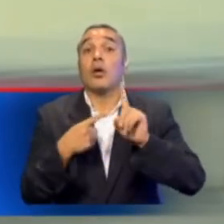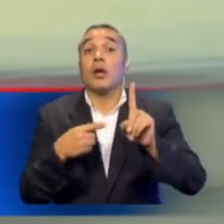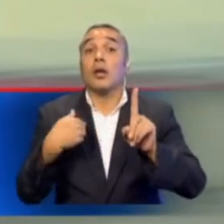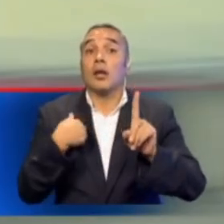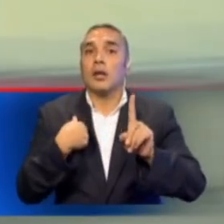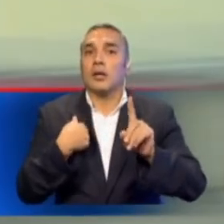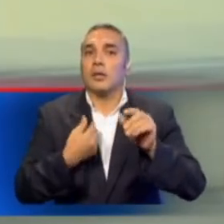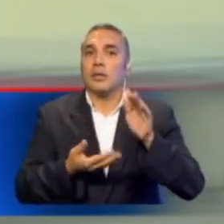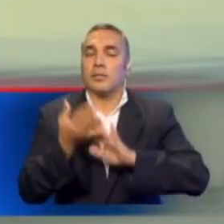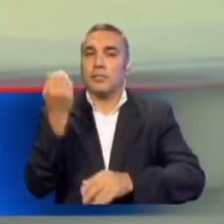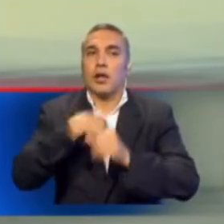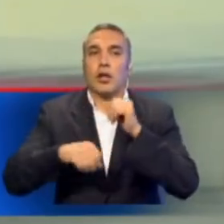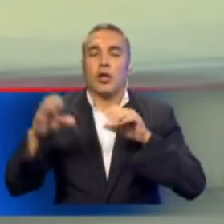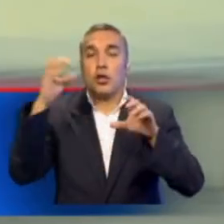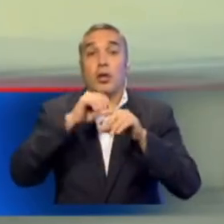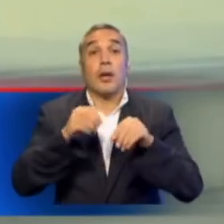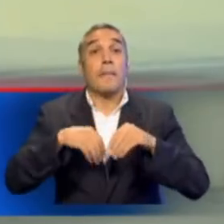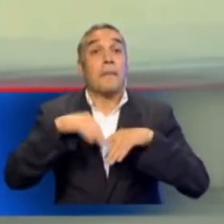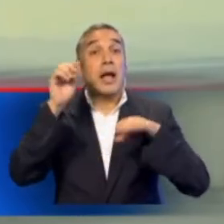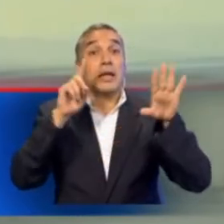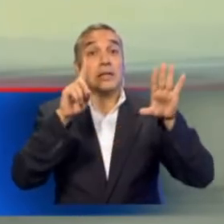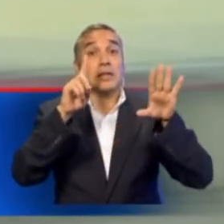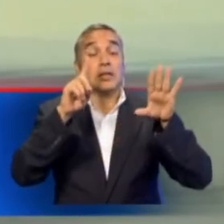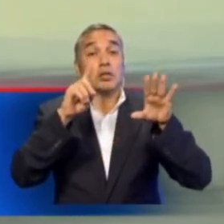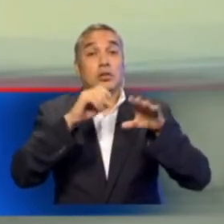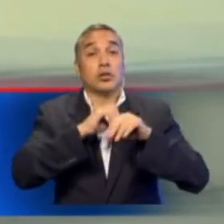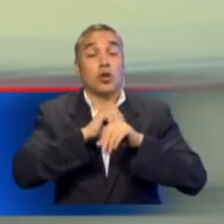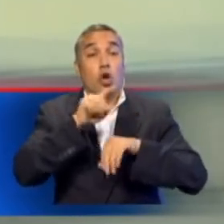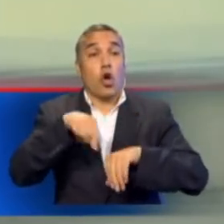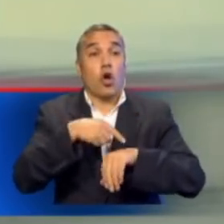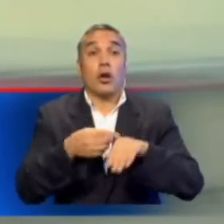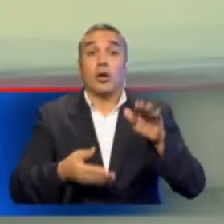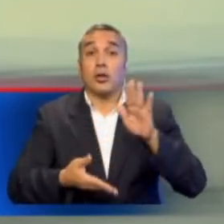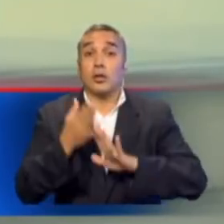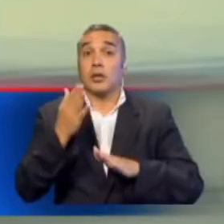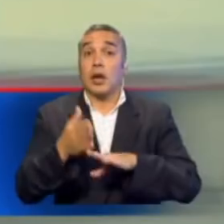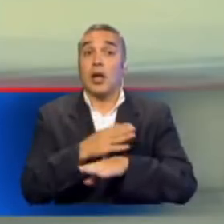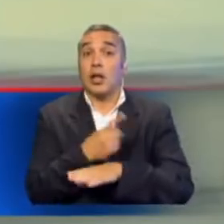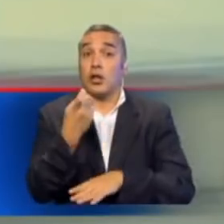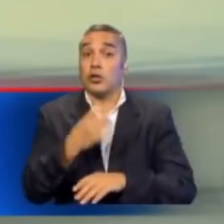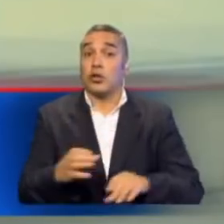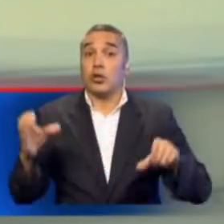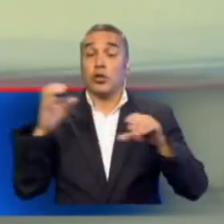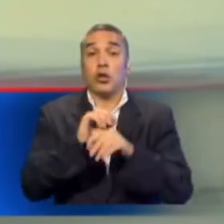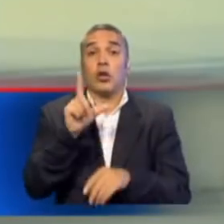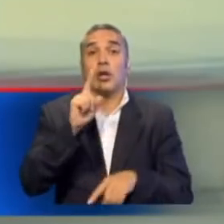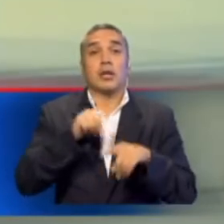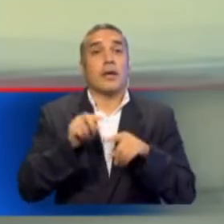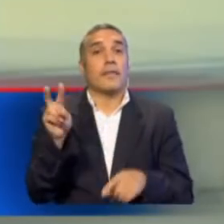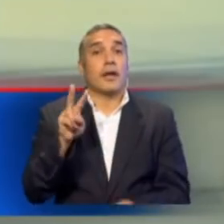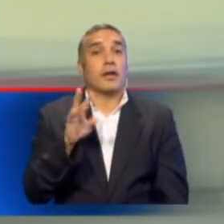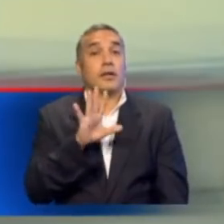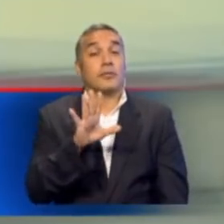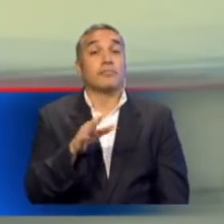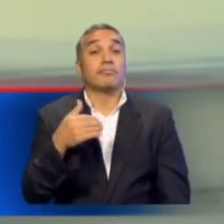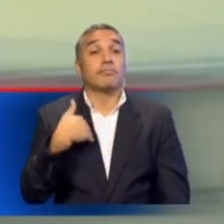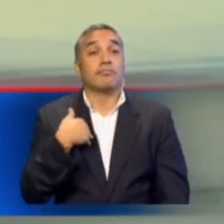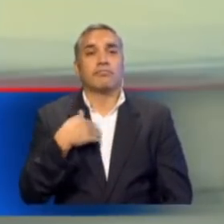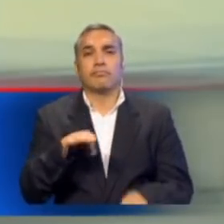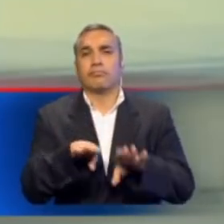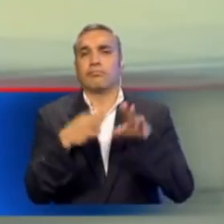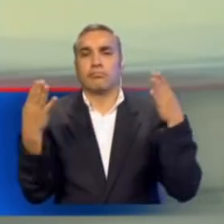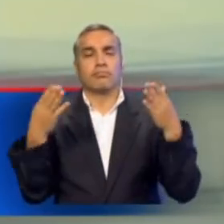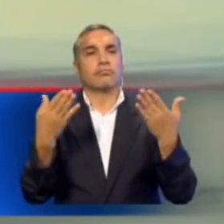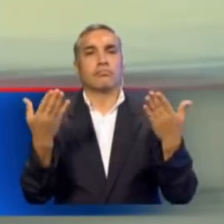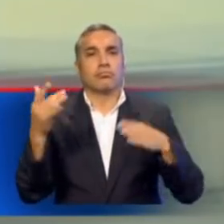tengan viajes nocturnos de más de 6 horas y salgan de las terminales terrestres antes de las 20 horas de lunes a viernes. Se mantienen abiertos